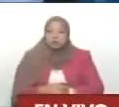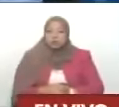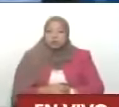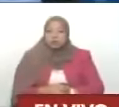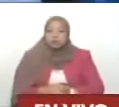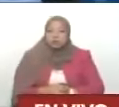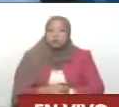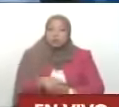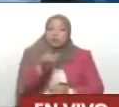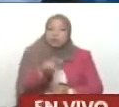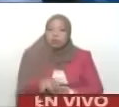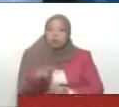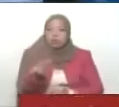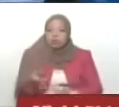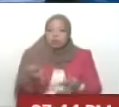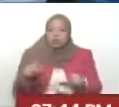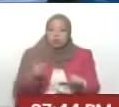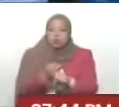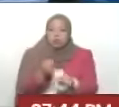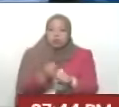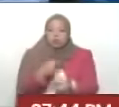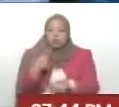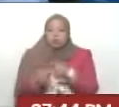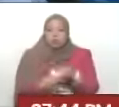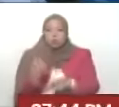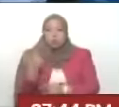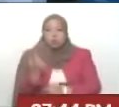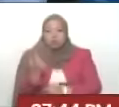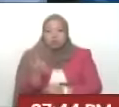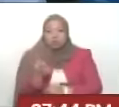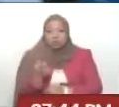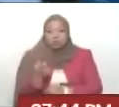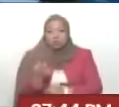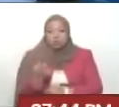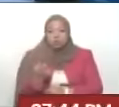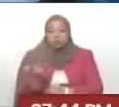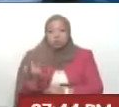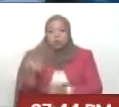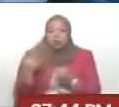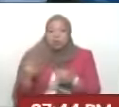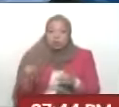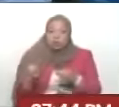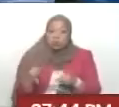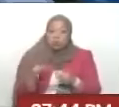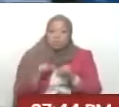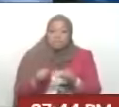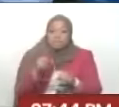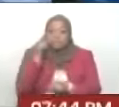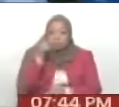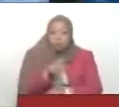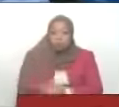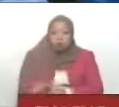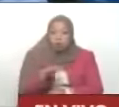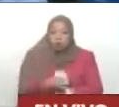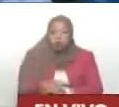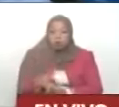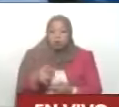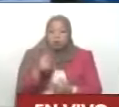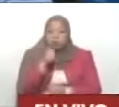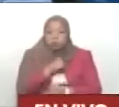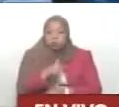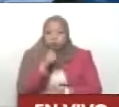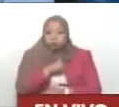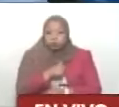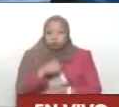sus sanciones las iremos convirtiendo en elementos inútiles para presionar a un pueblo, porque este pueblo no se va a rendir, no